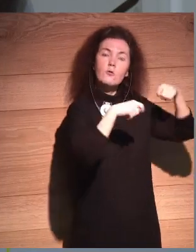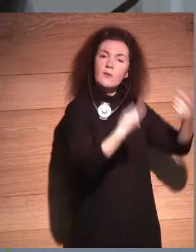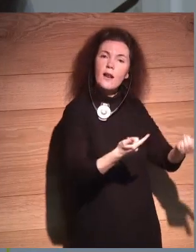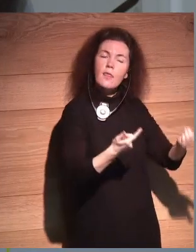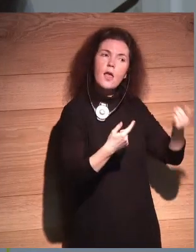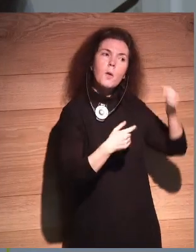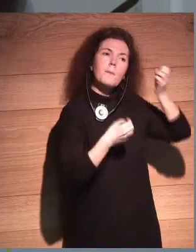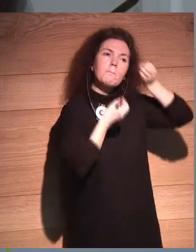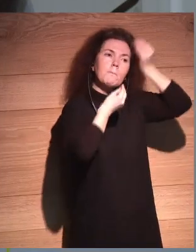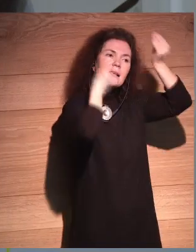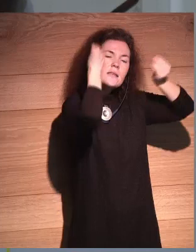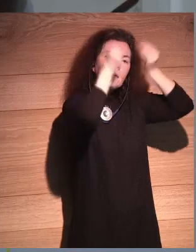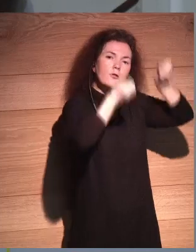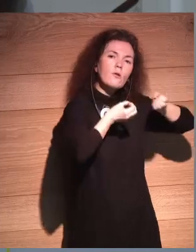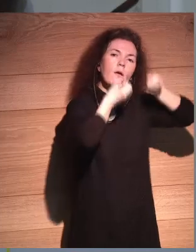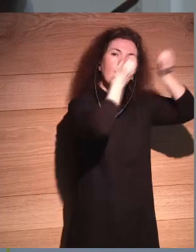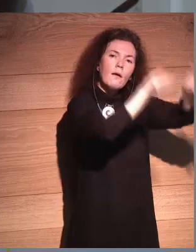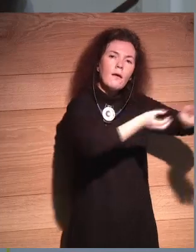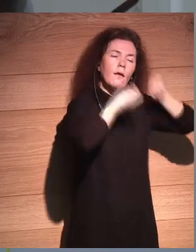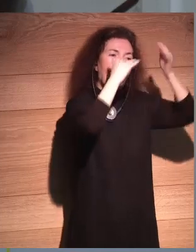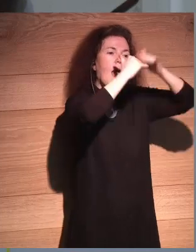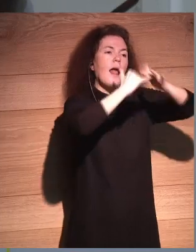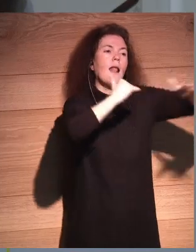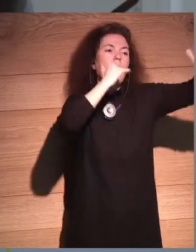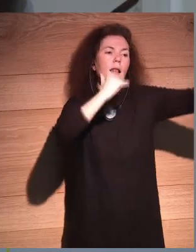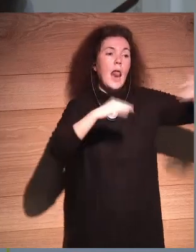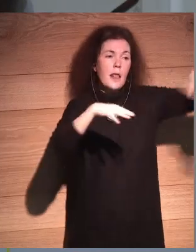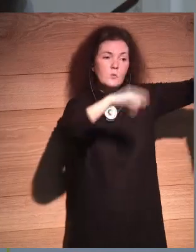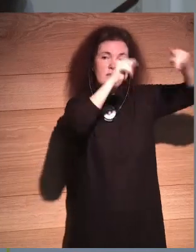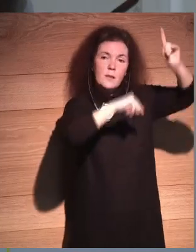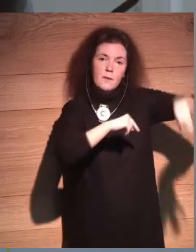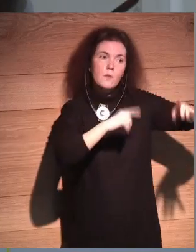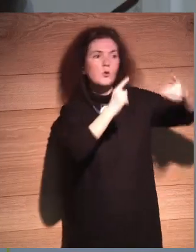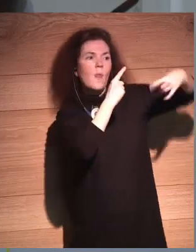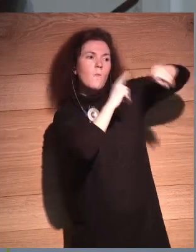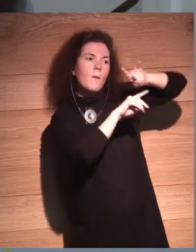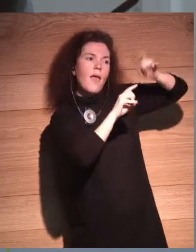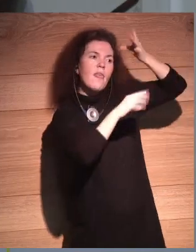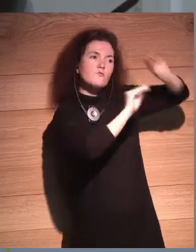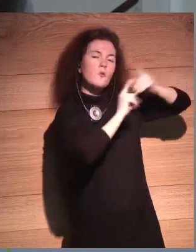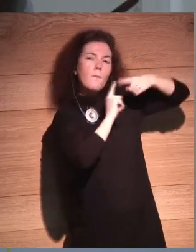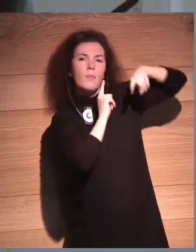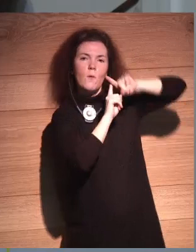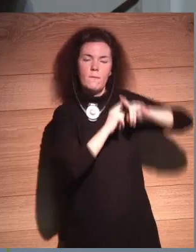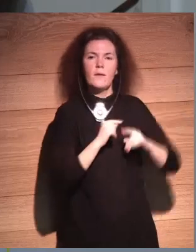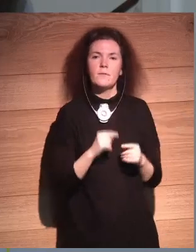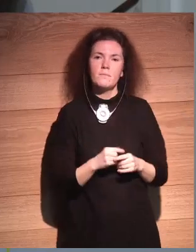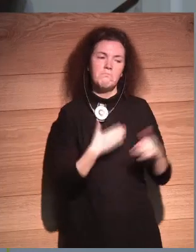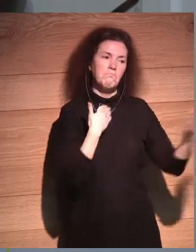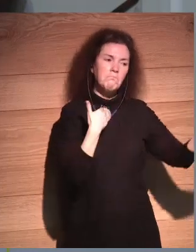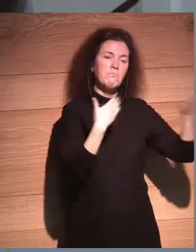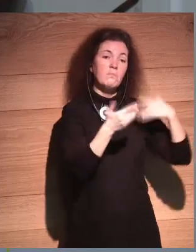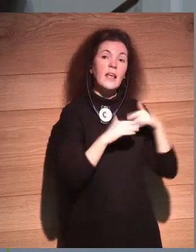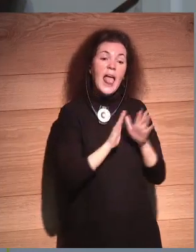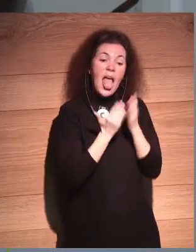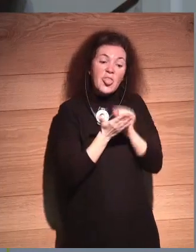pensamientos a las grandes llanuras y las montañas, y ellas me devolvían otras ideas. En el diario